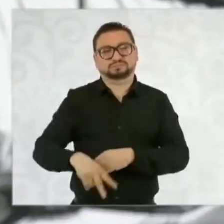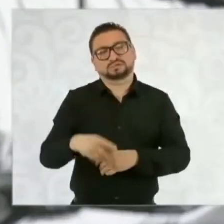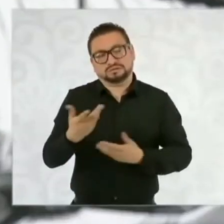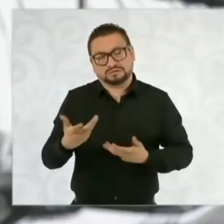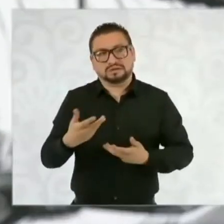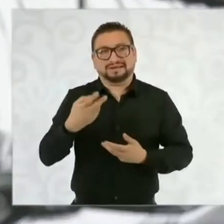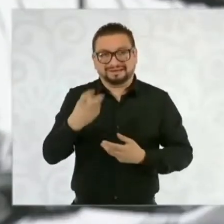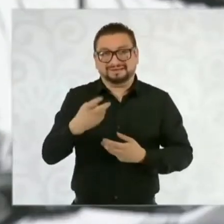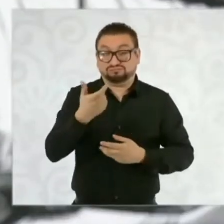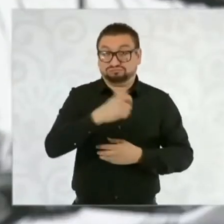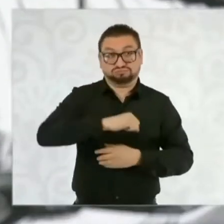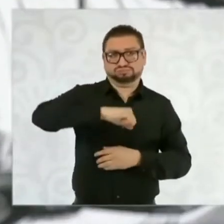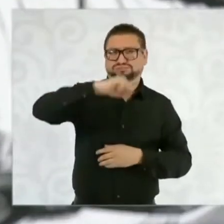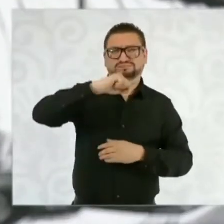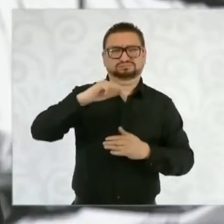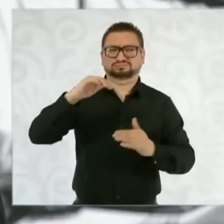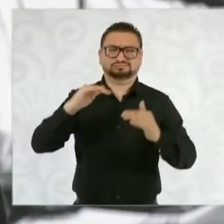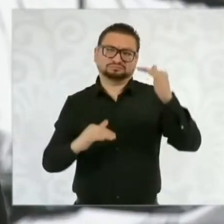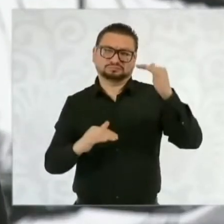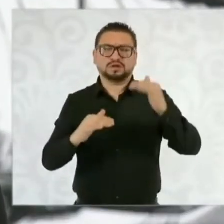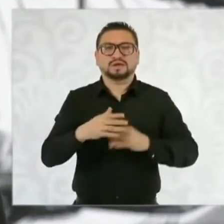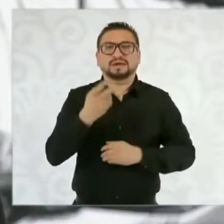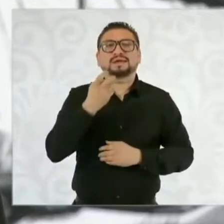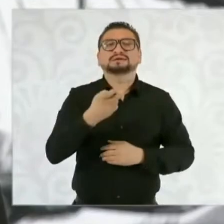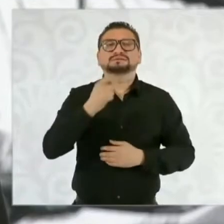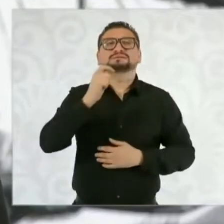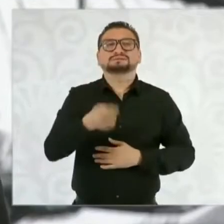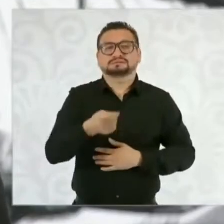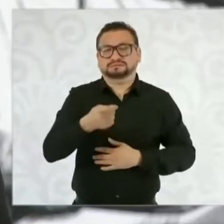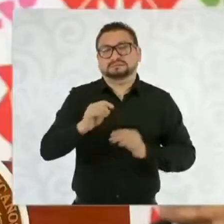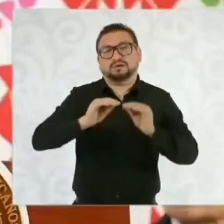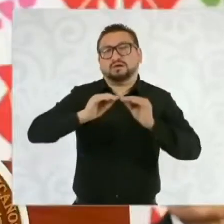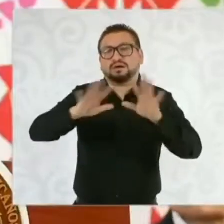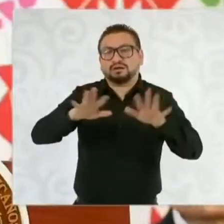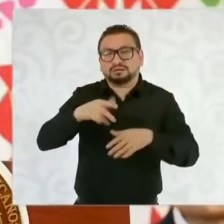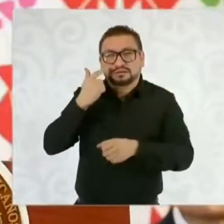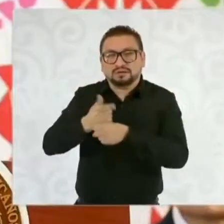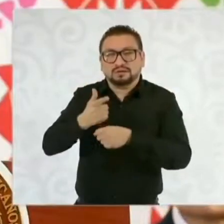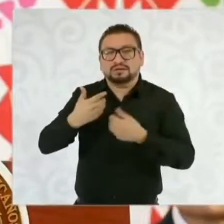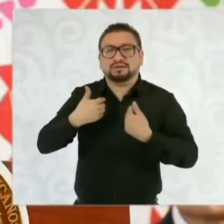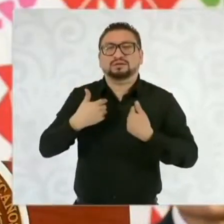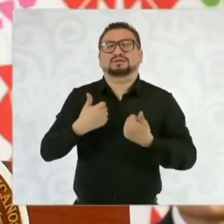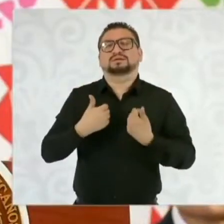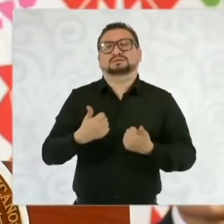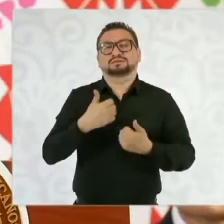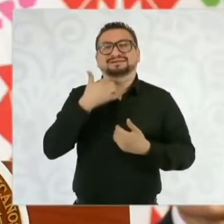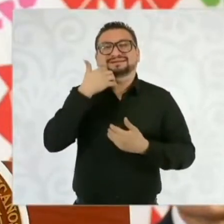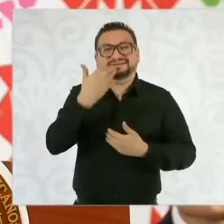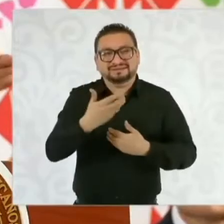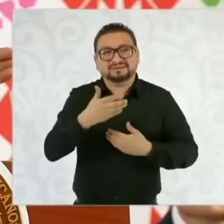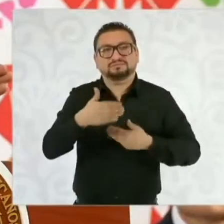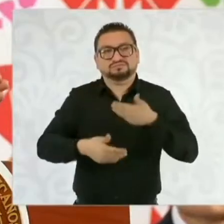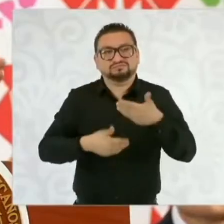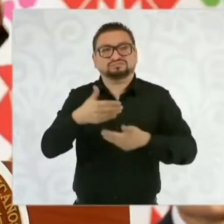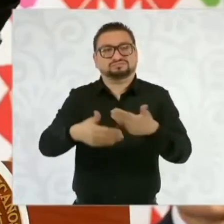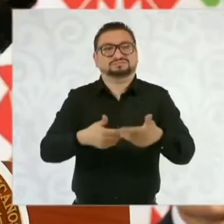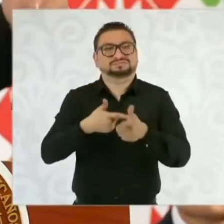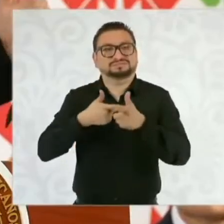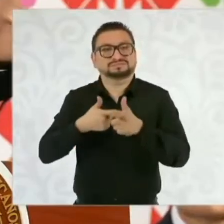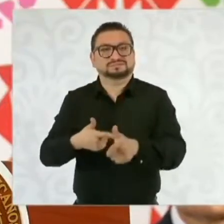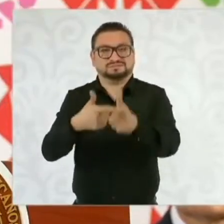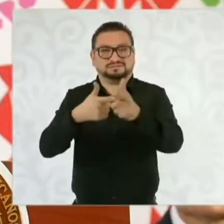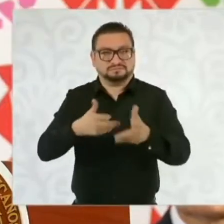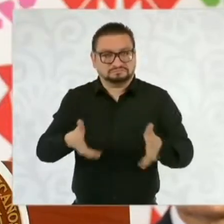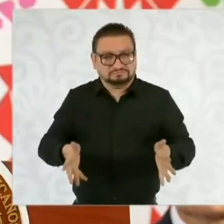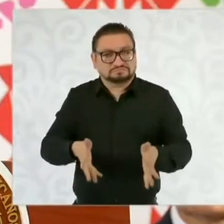por encima de la inflación. Esto, pues bueno, evidentemente lo que queremos es que se siga manteniendo como una manera no solamente